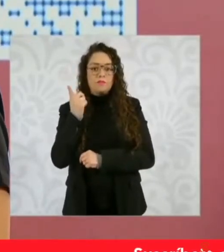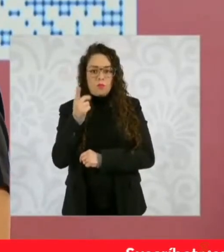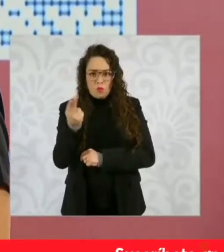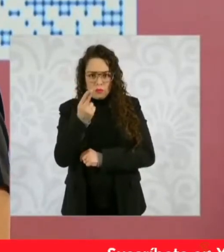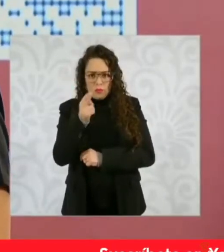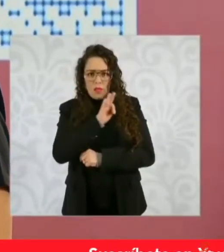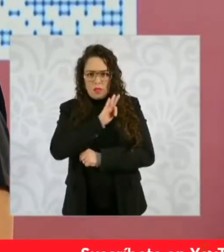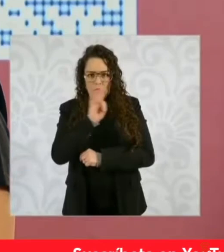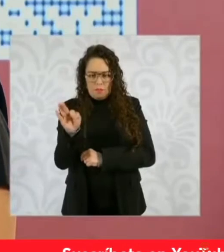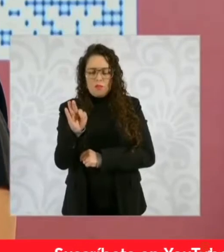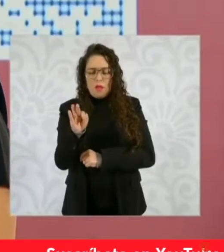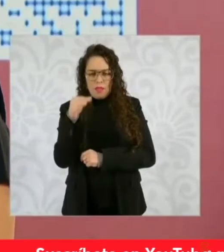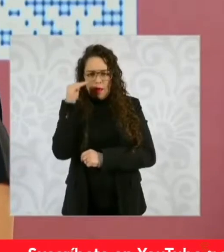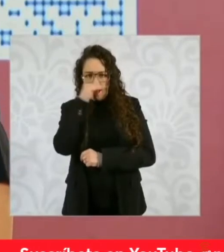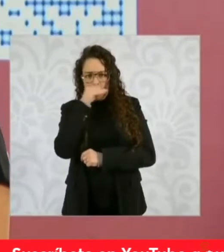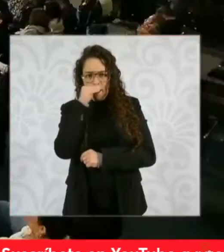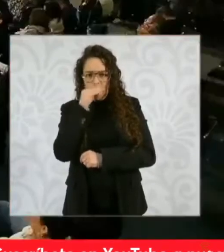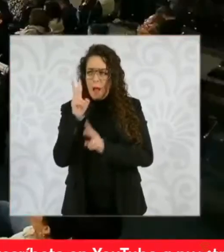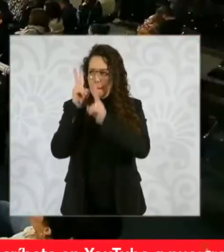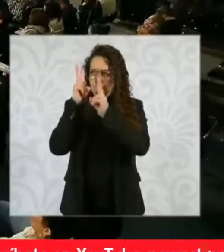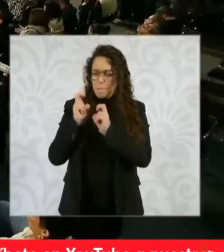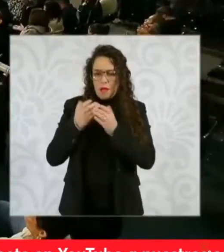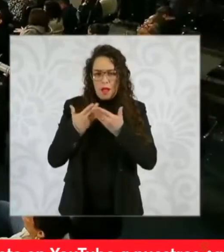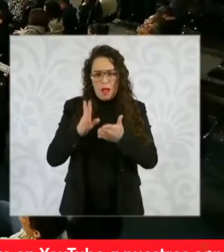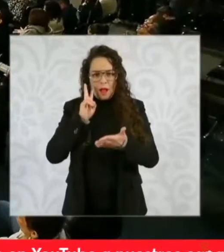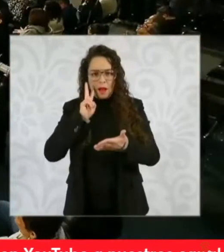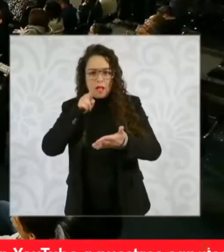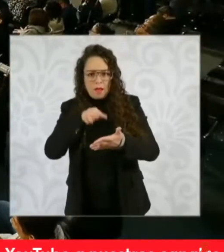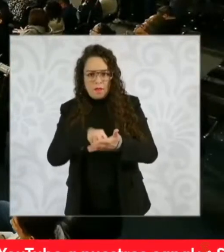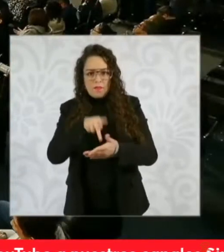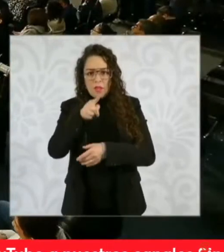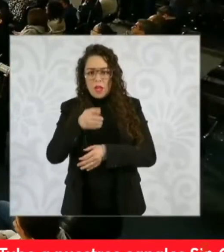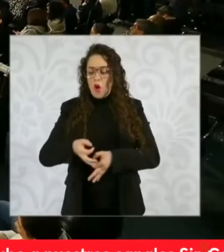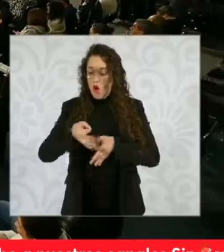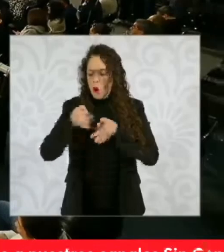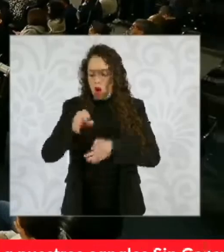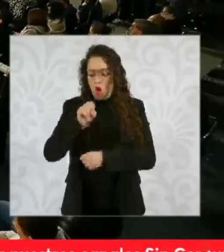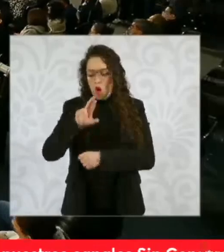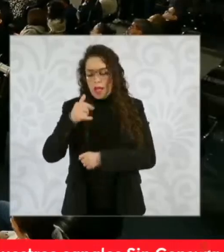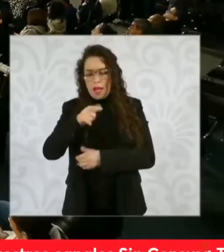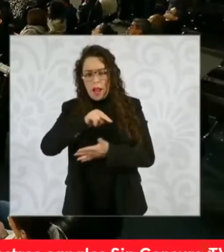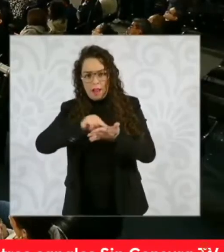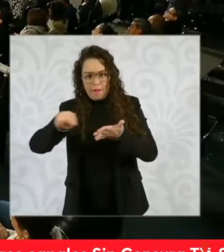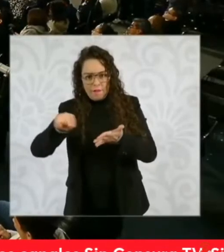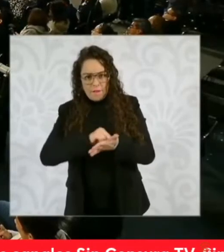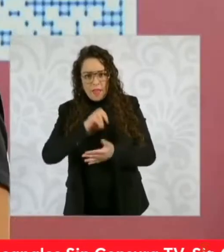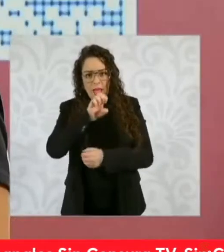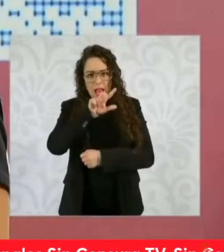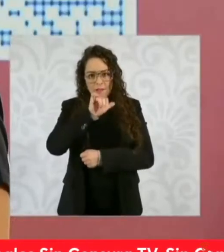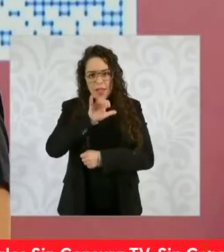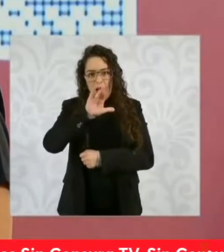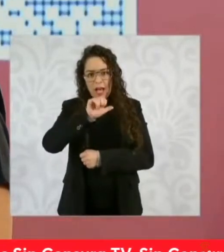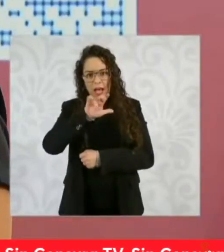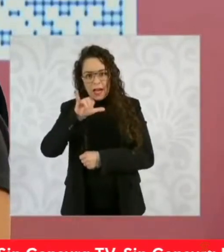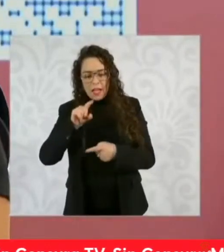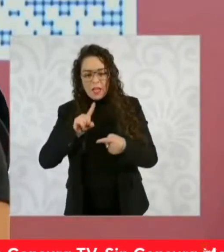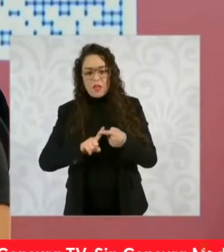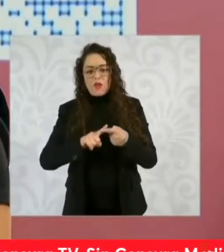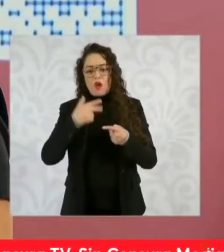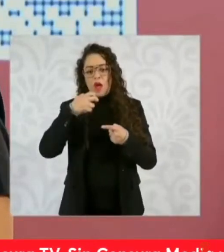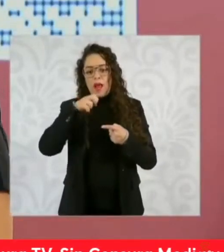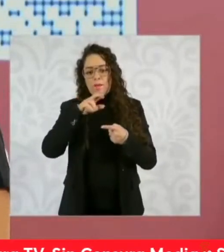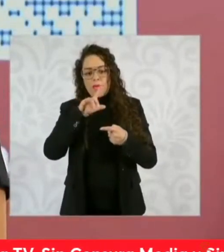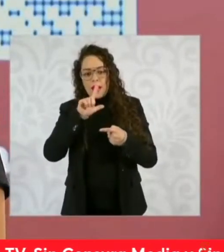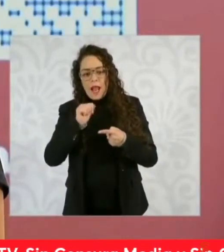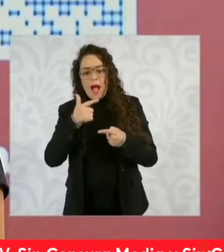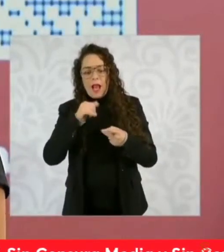ustedes consultar de manera gratuita y si quieren ver la firma en original de Elvia Carrillo Puerto, de Margarita Robles, pues es